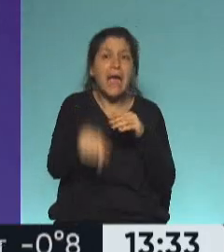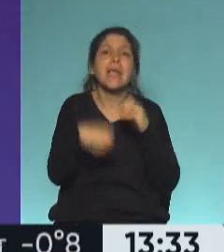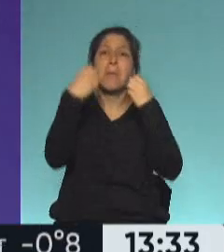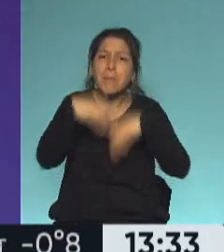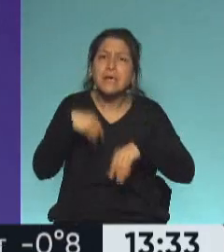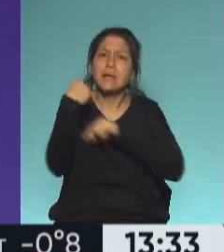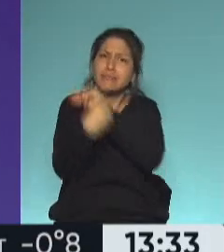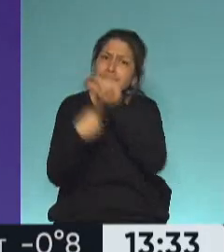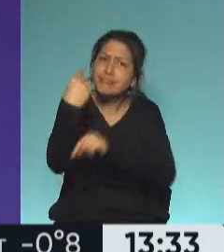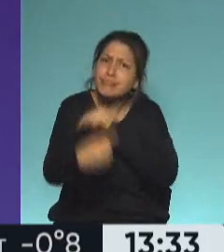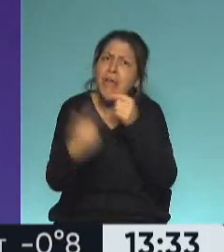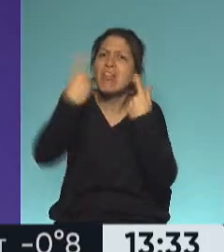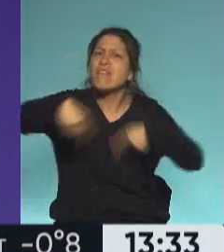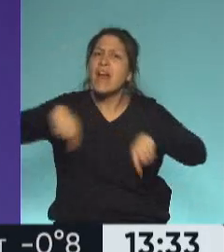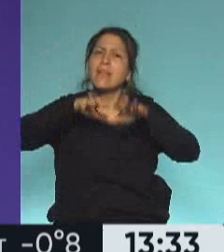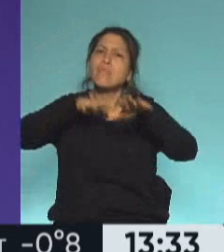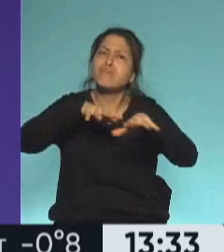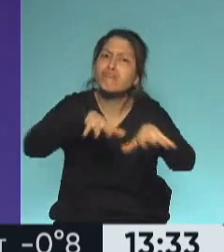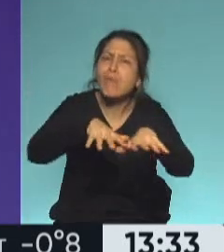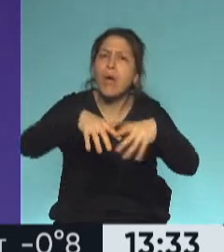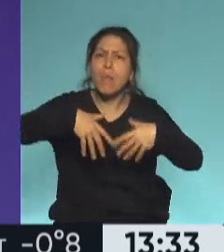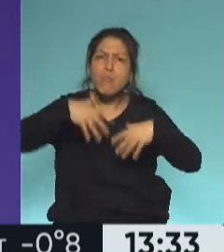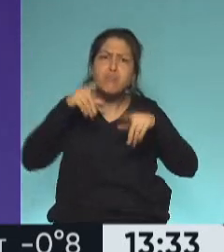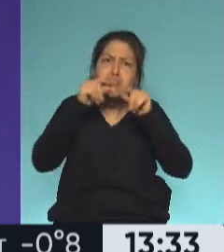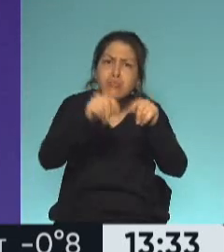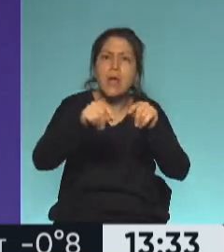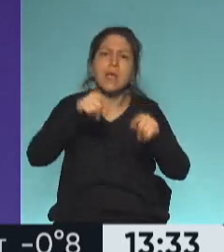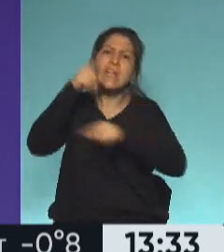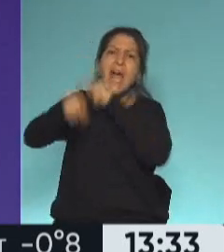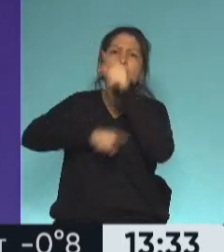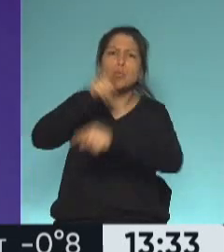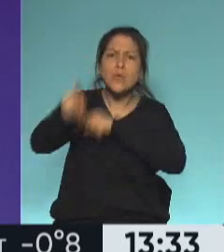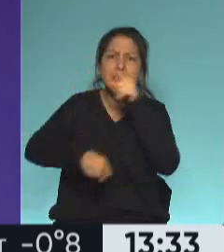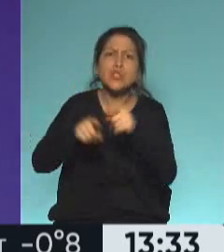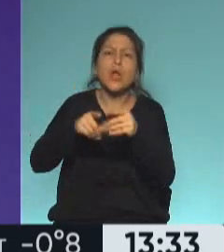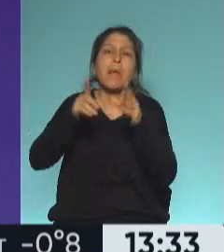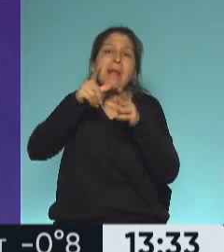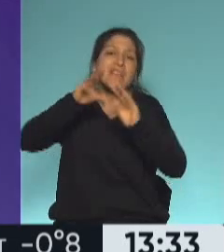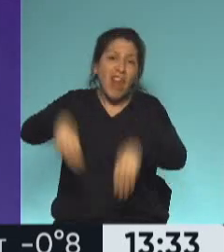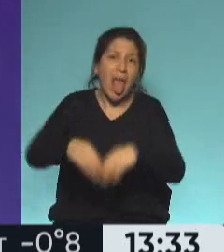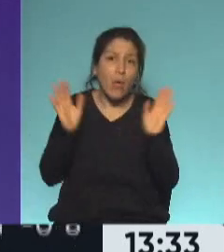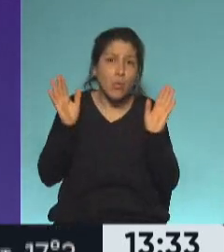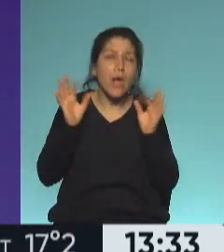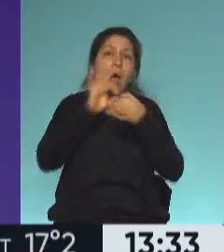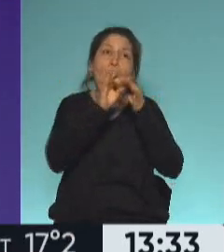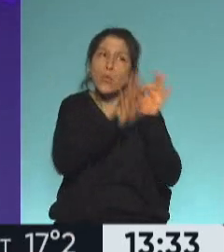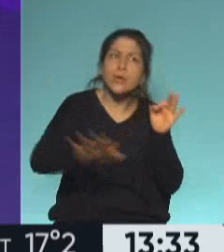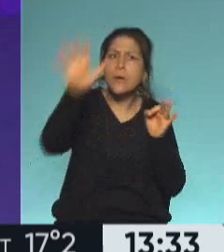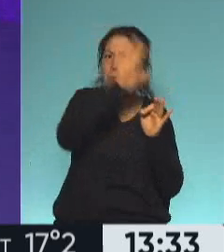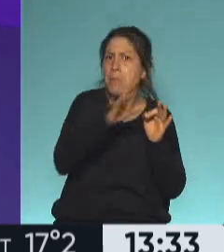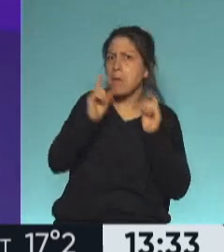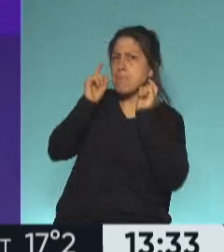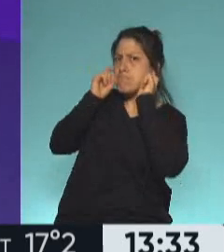generar esas protestas multitudinarias y acusaciones de fraude, donde la Unión Europea desconoce